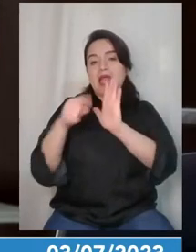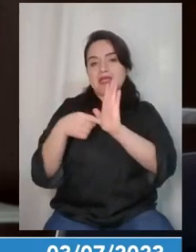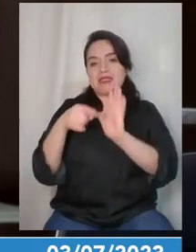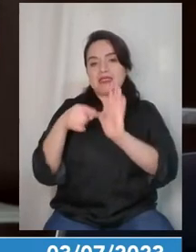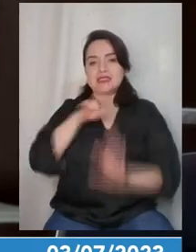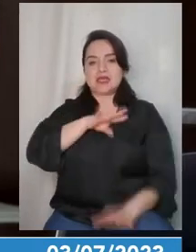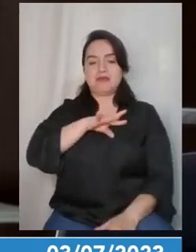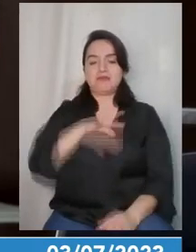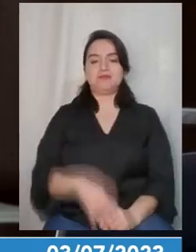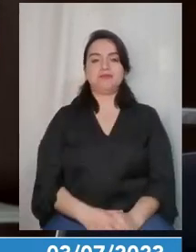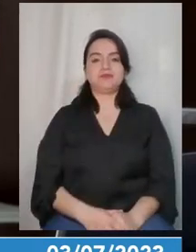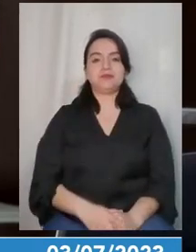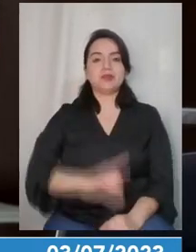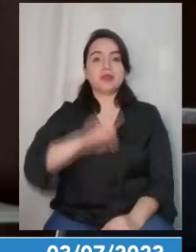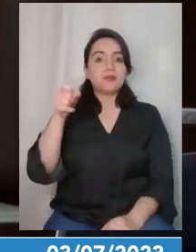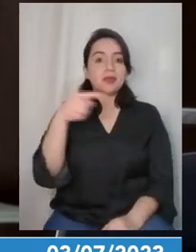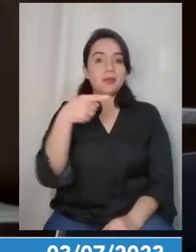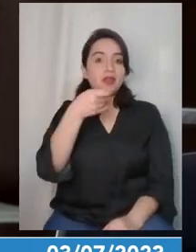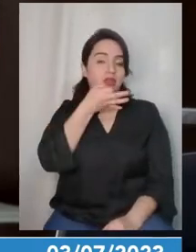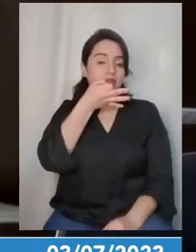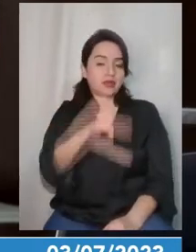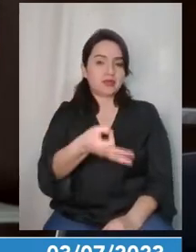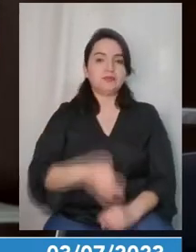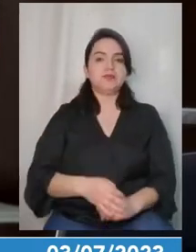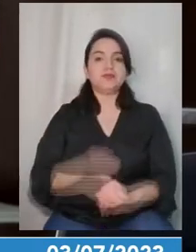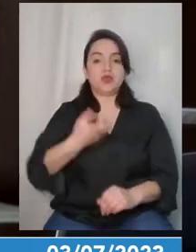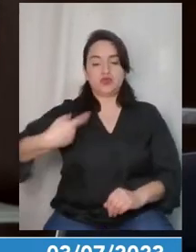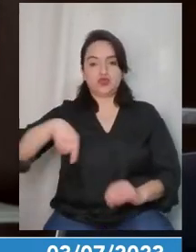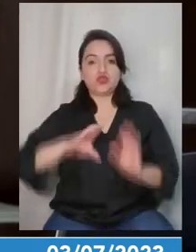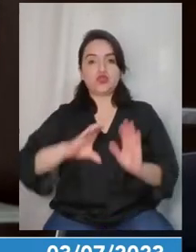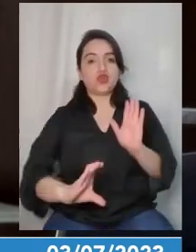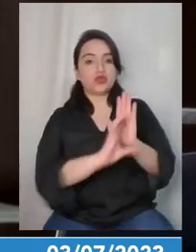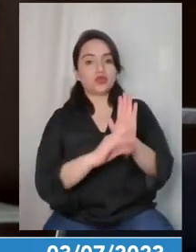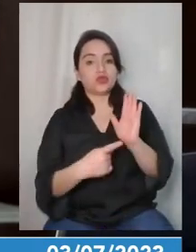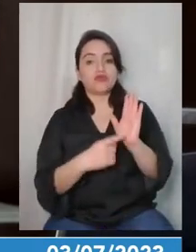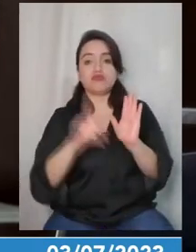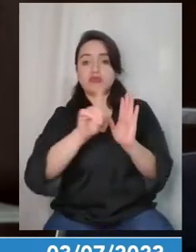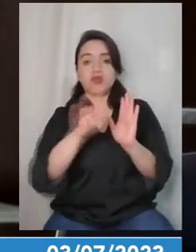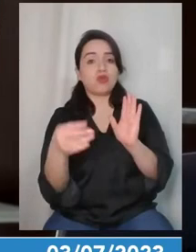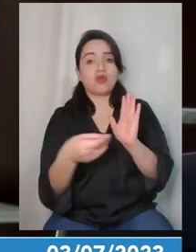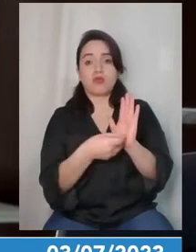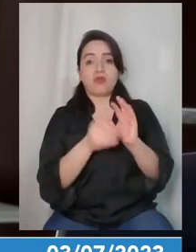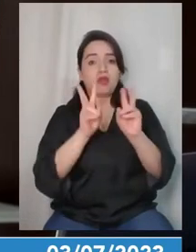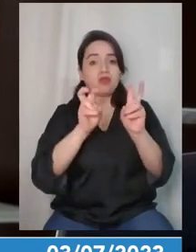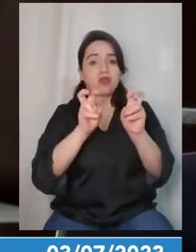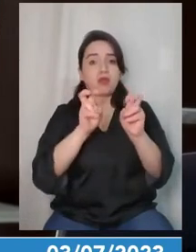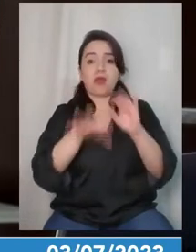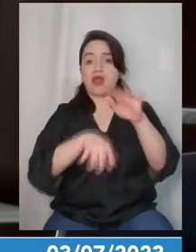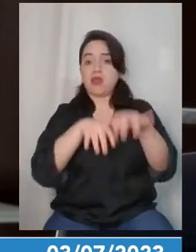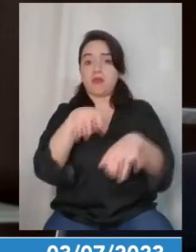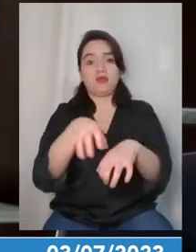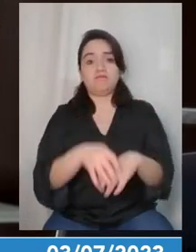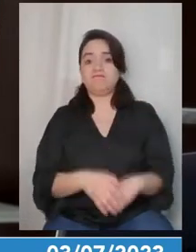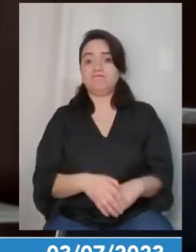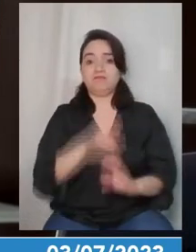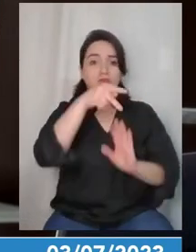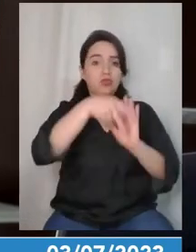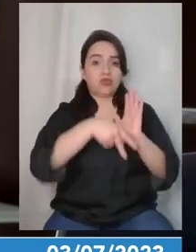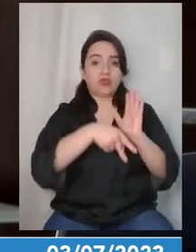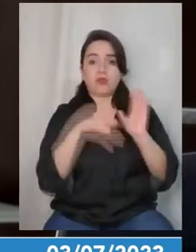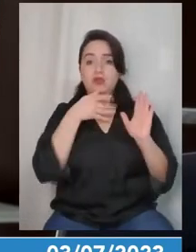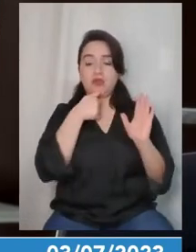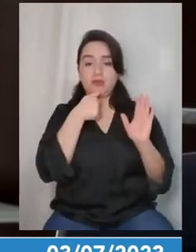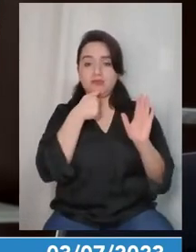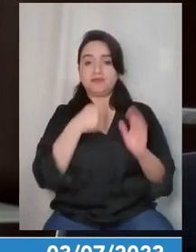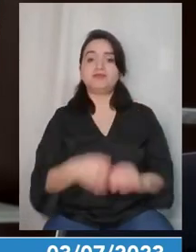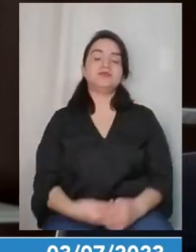mencionar que nuestra Constitución no incorpora normas referidas a los animales, ni así ha sido a lo largo de